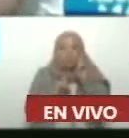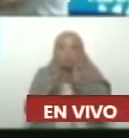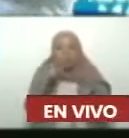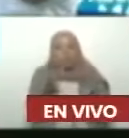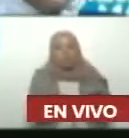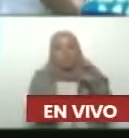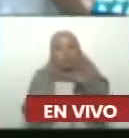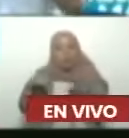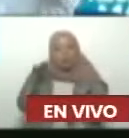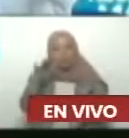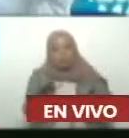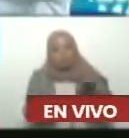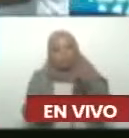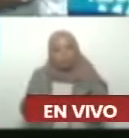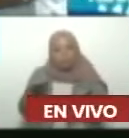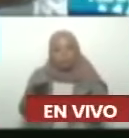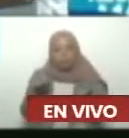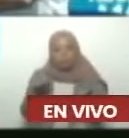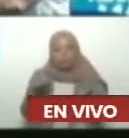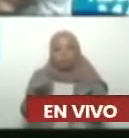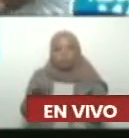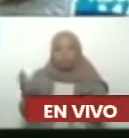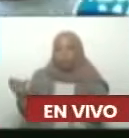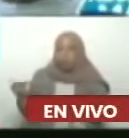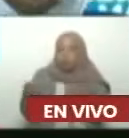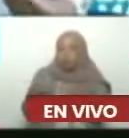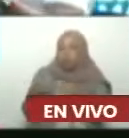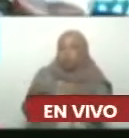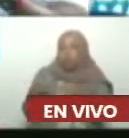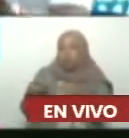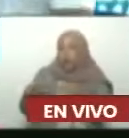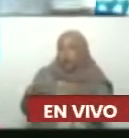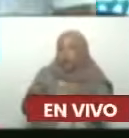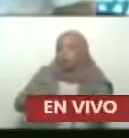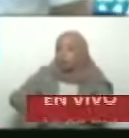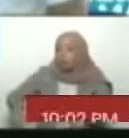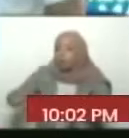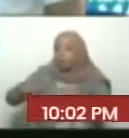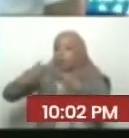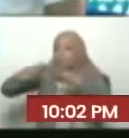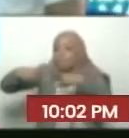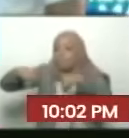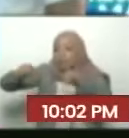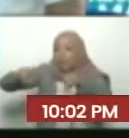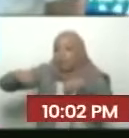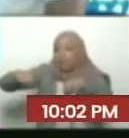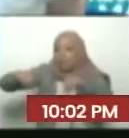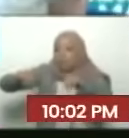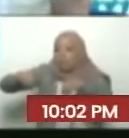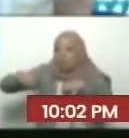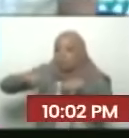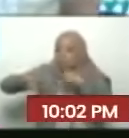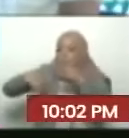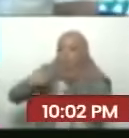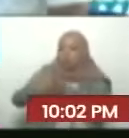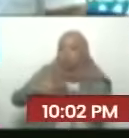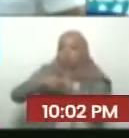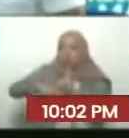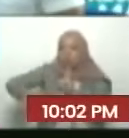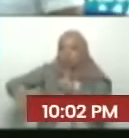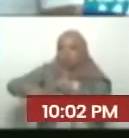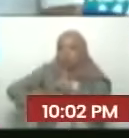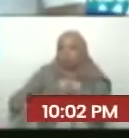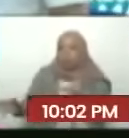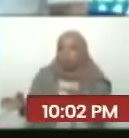playas. Ahí hicimos un centro de acopio donde el plástico llegó. Todo lo que recogían lo llevaban para donde estaban ustedes. El centro